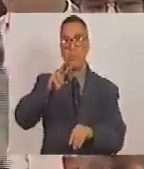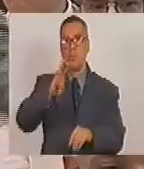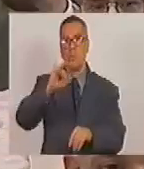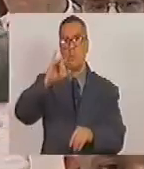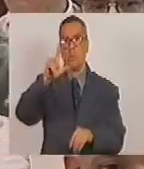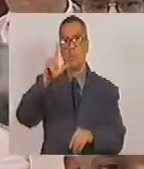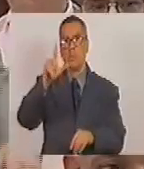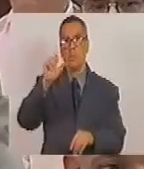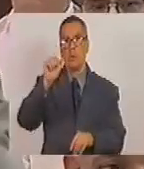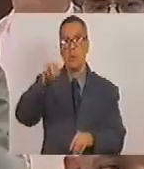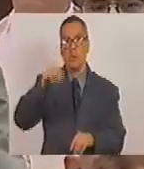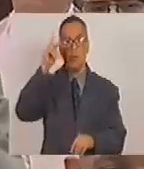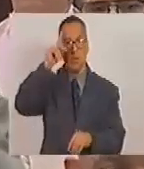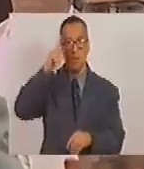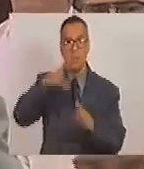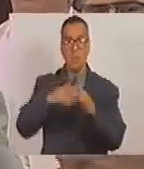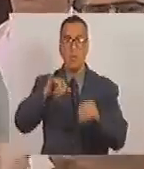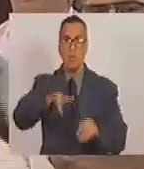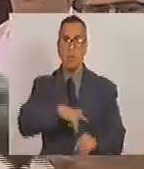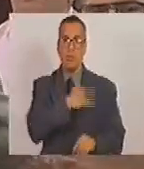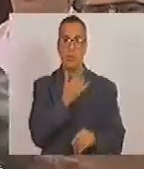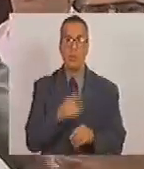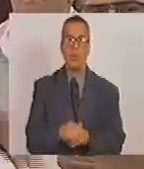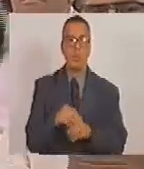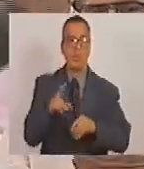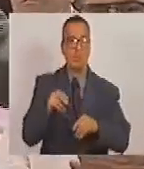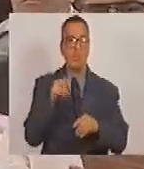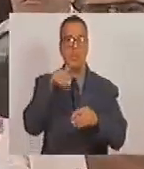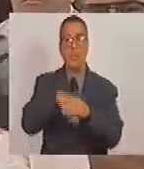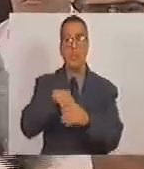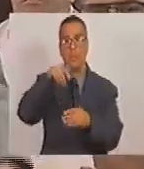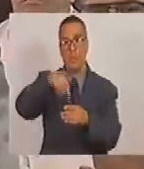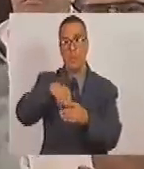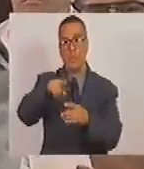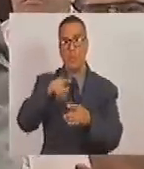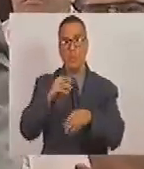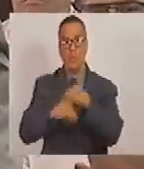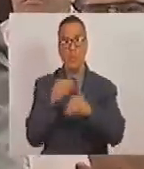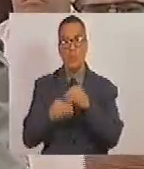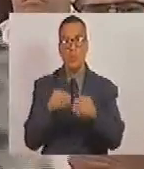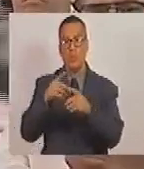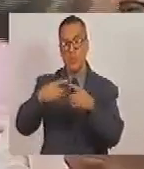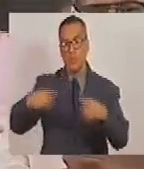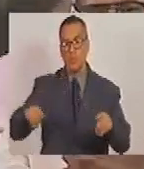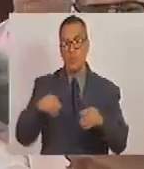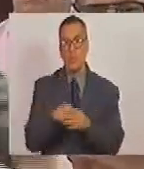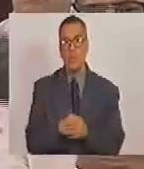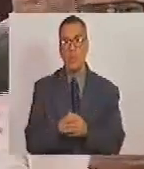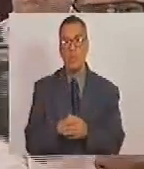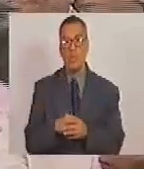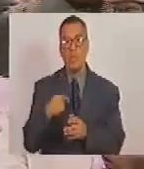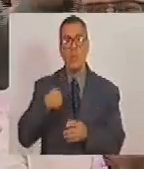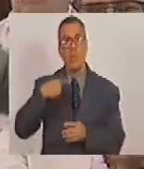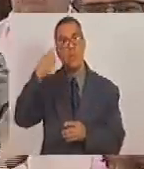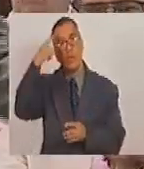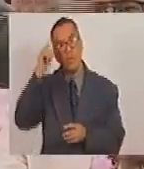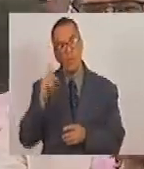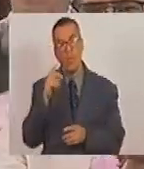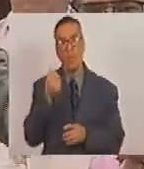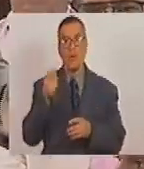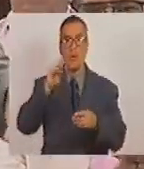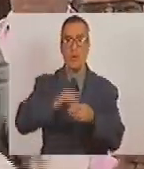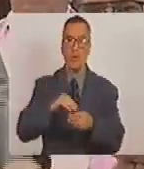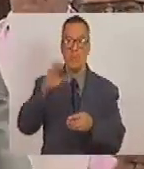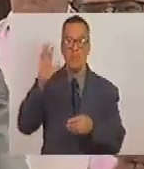una destacada profesora universitaria, no quedara electa. Son los gajes de la democracia. Ahora toca cumplir con